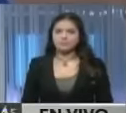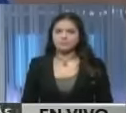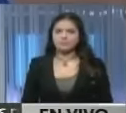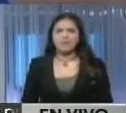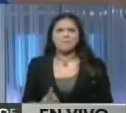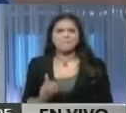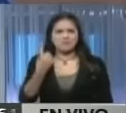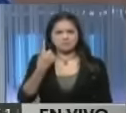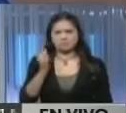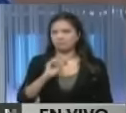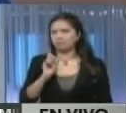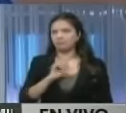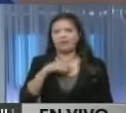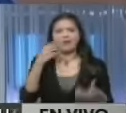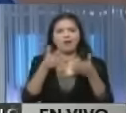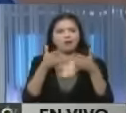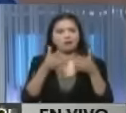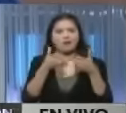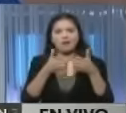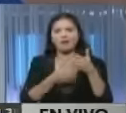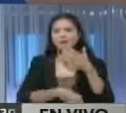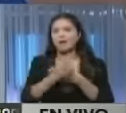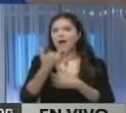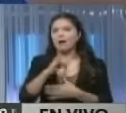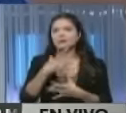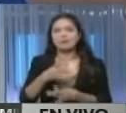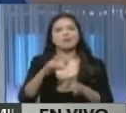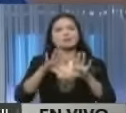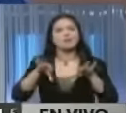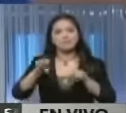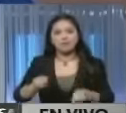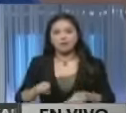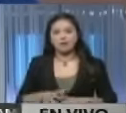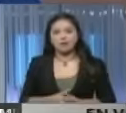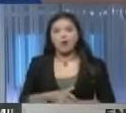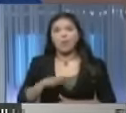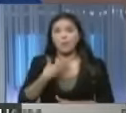primera vez que la guerra civil sirve a intereses imperiales